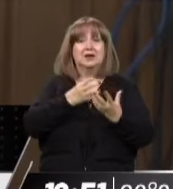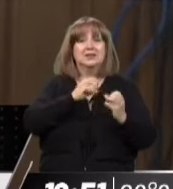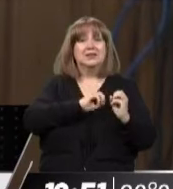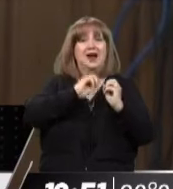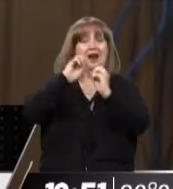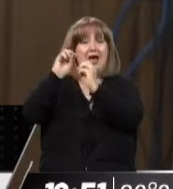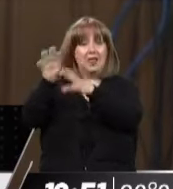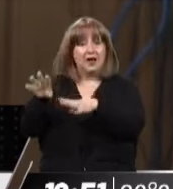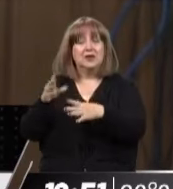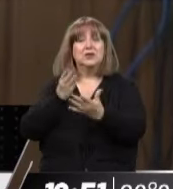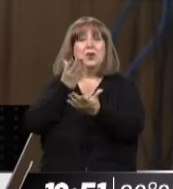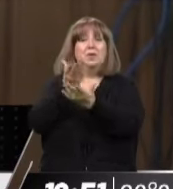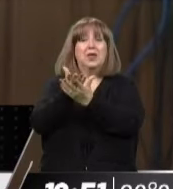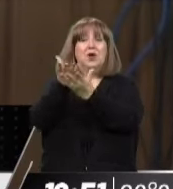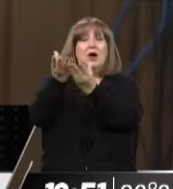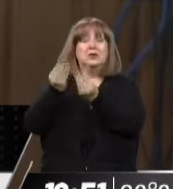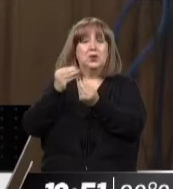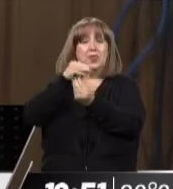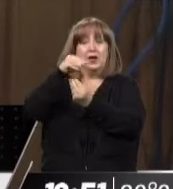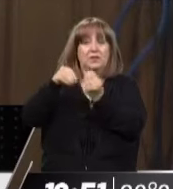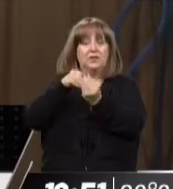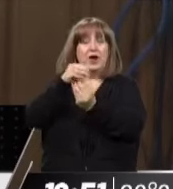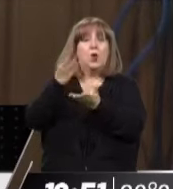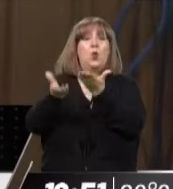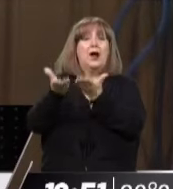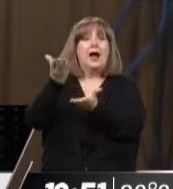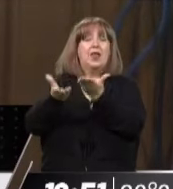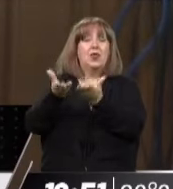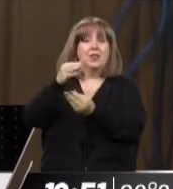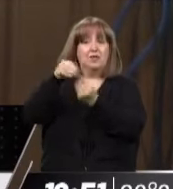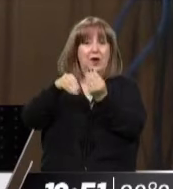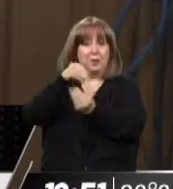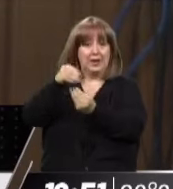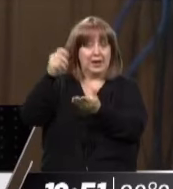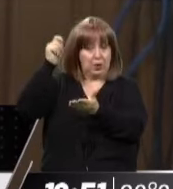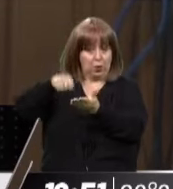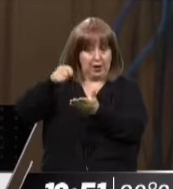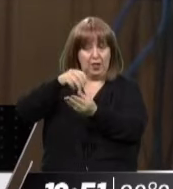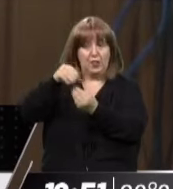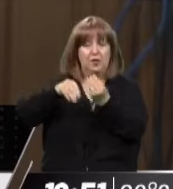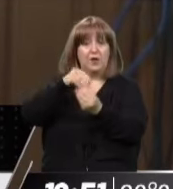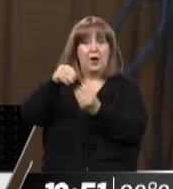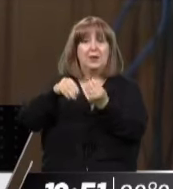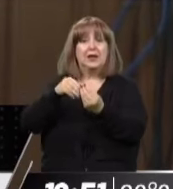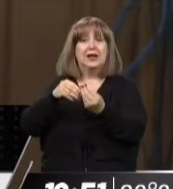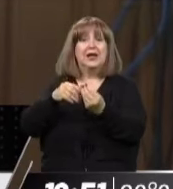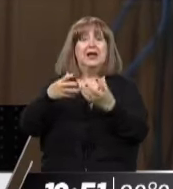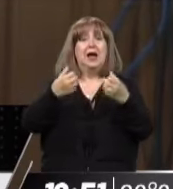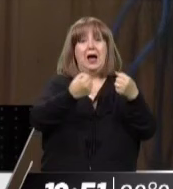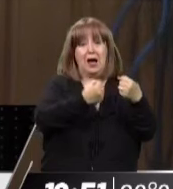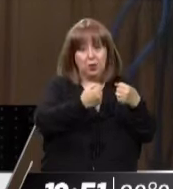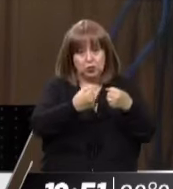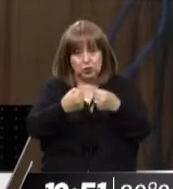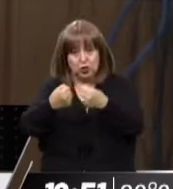al juzgado de familia para que lo trasladaran porque él por sus propios medios no voy a ir con